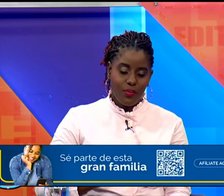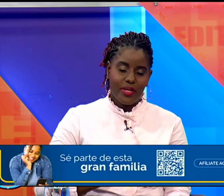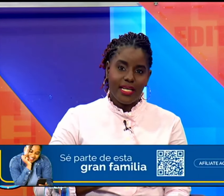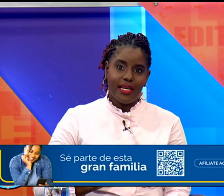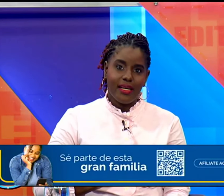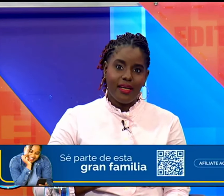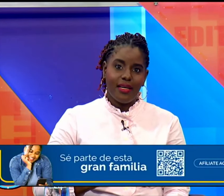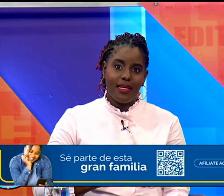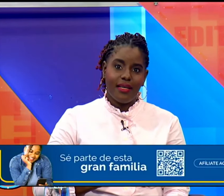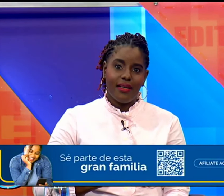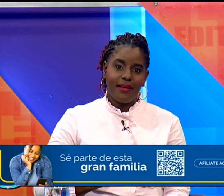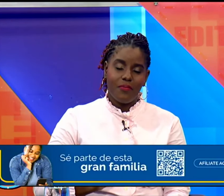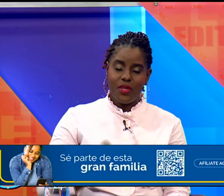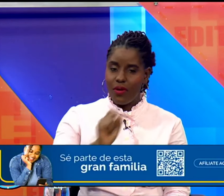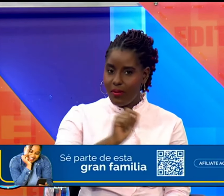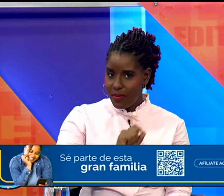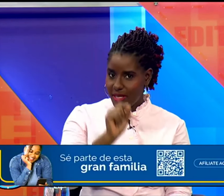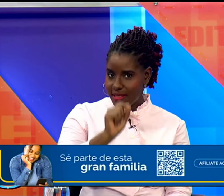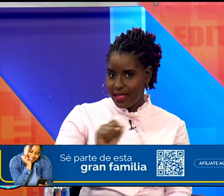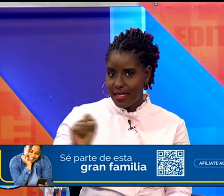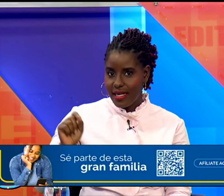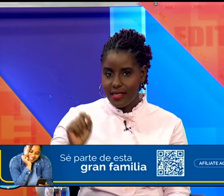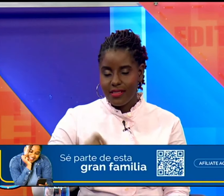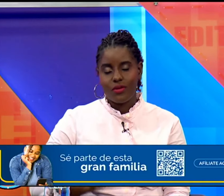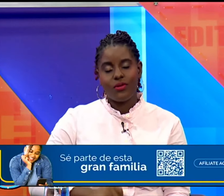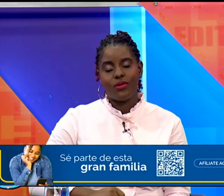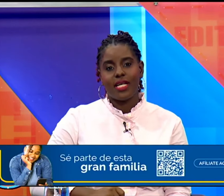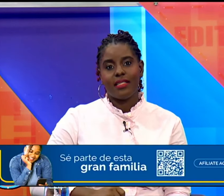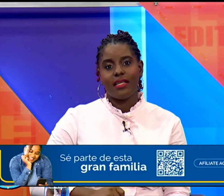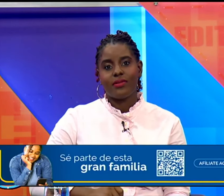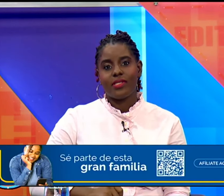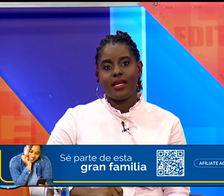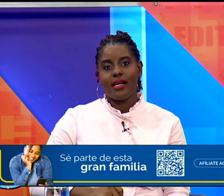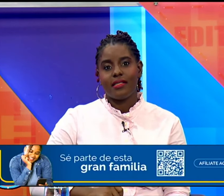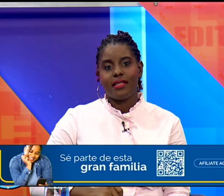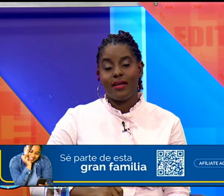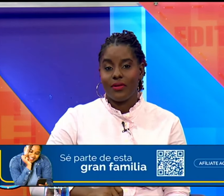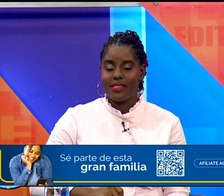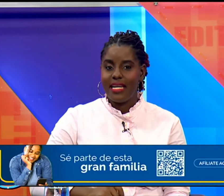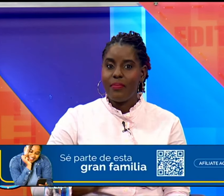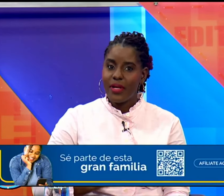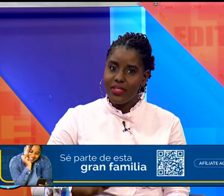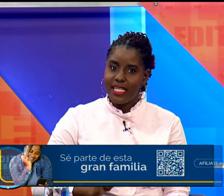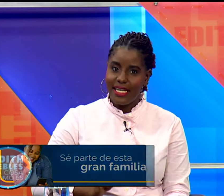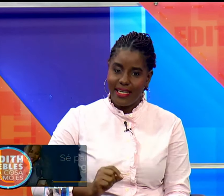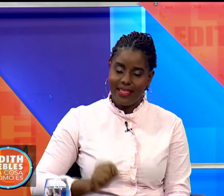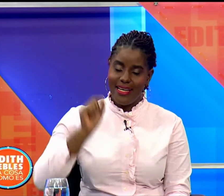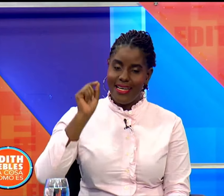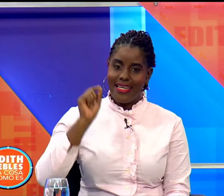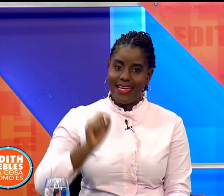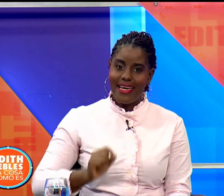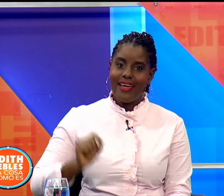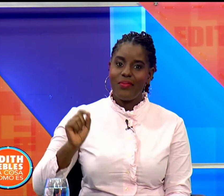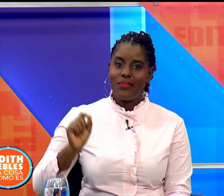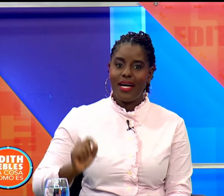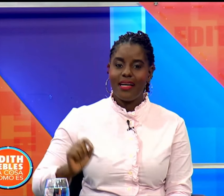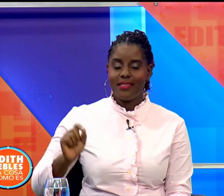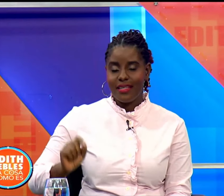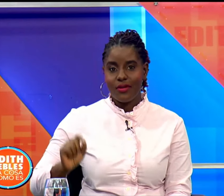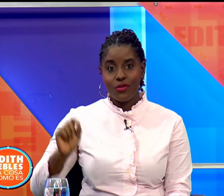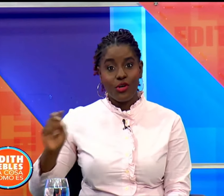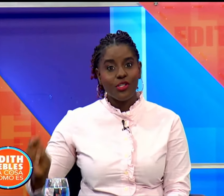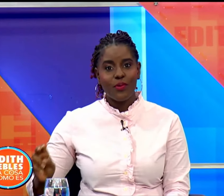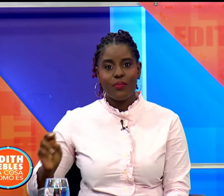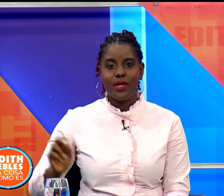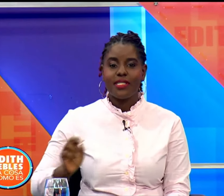centro porque igual vamos a hacer el análisis con los candidatos a senadores. La pregunta era, ¿qué va a